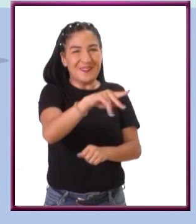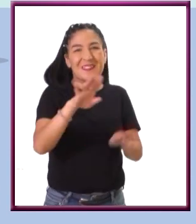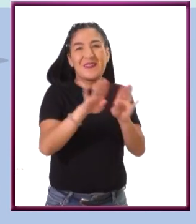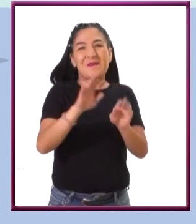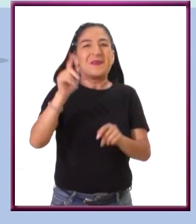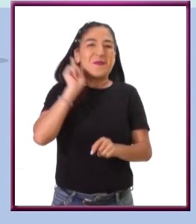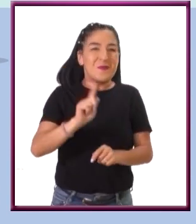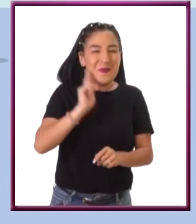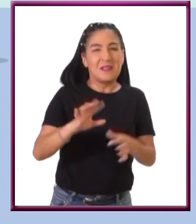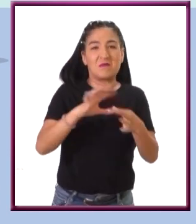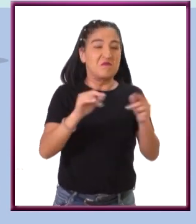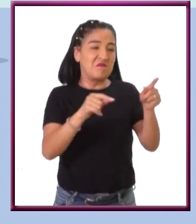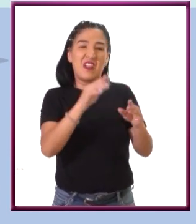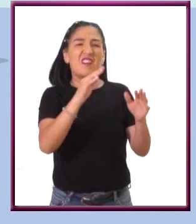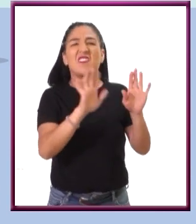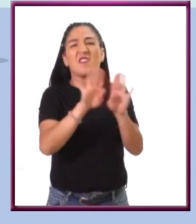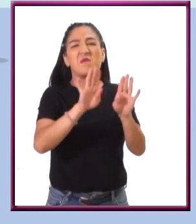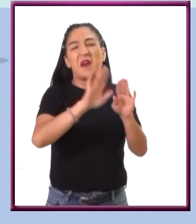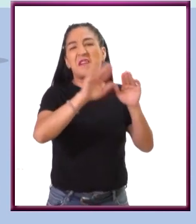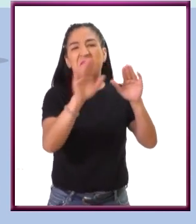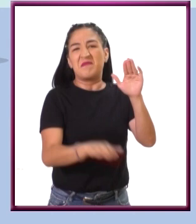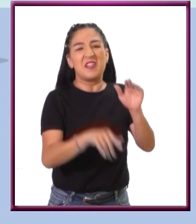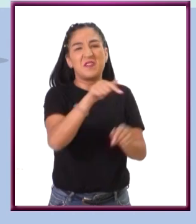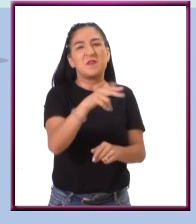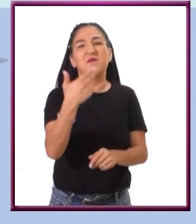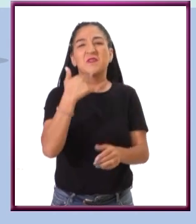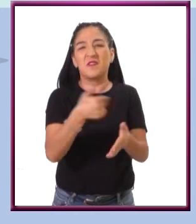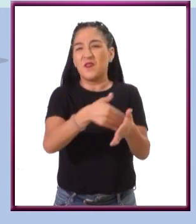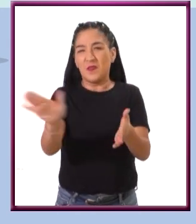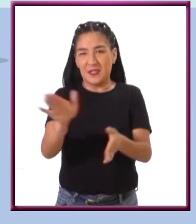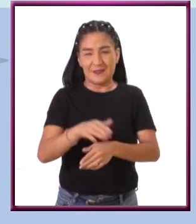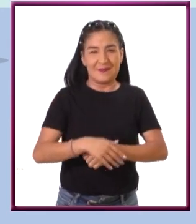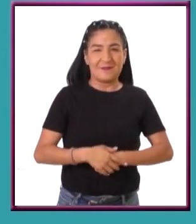femeninos por considerarlos inferiores o fuera de lugar.